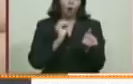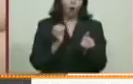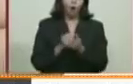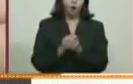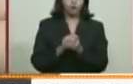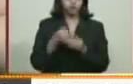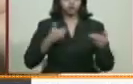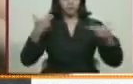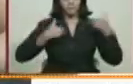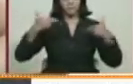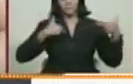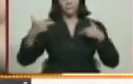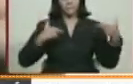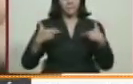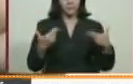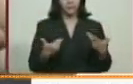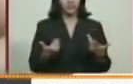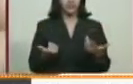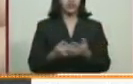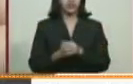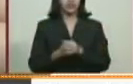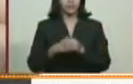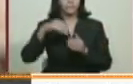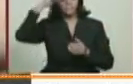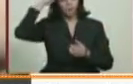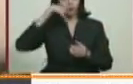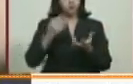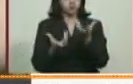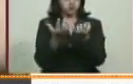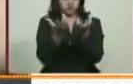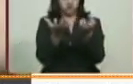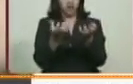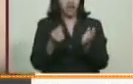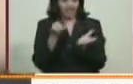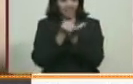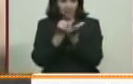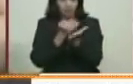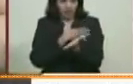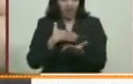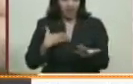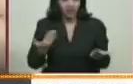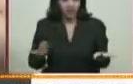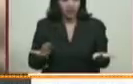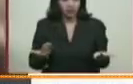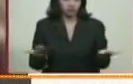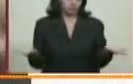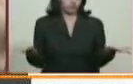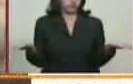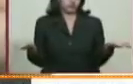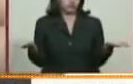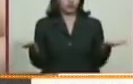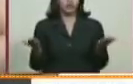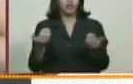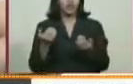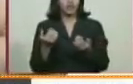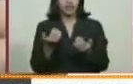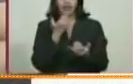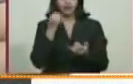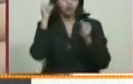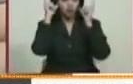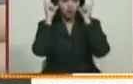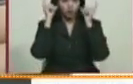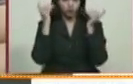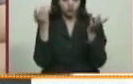República, del alto mando militar, quemados todos. O sea, esa es la prueba que querían. O sea, es algo que tú lo escuchas y